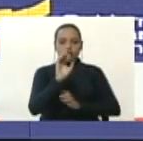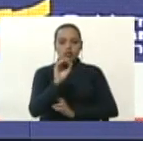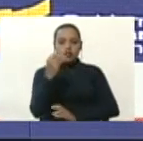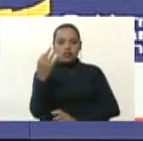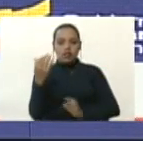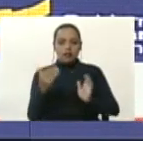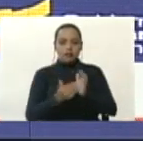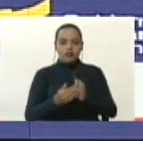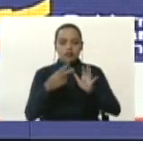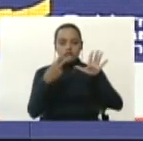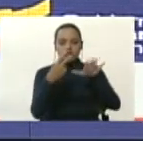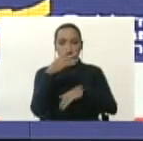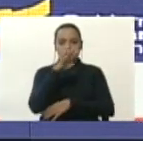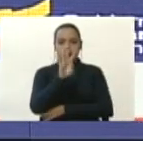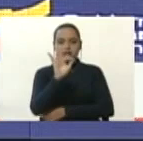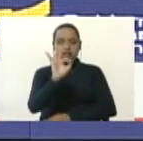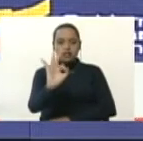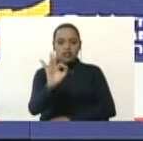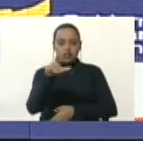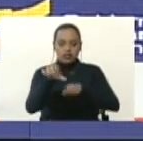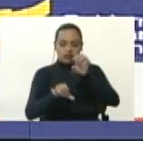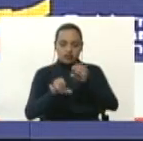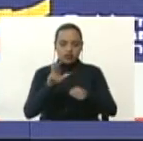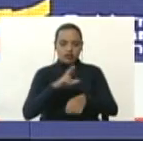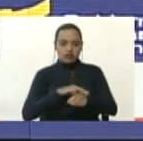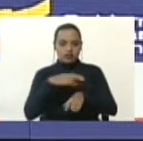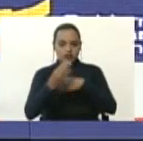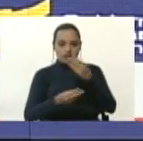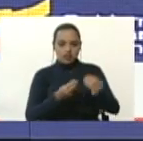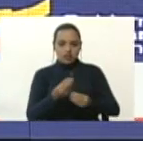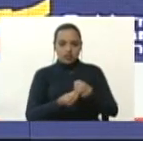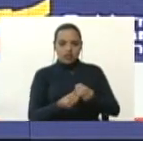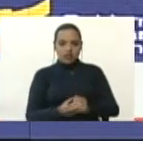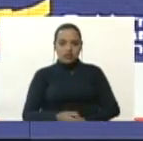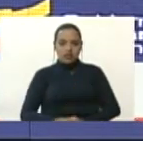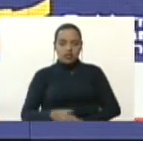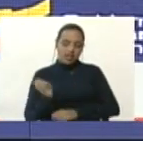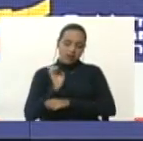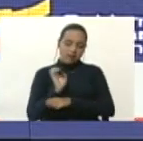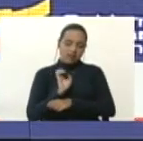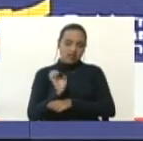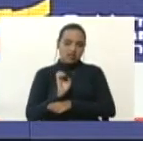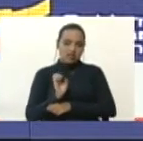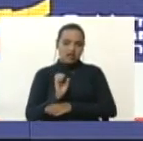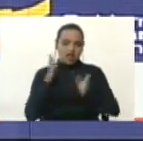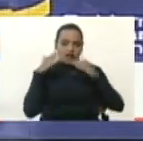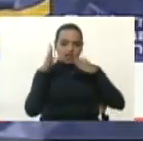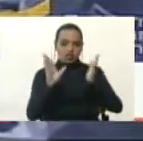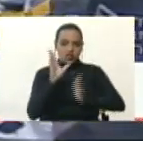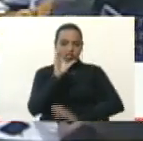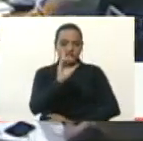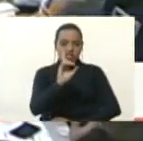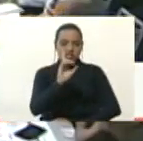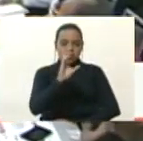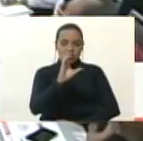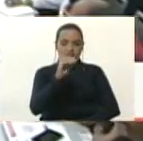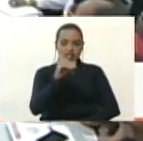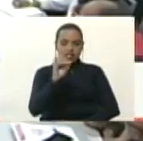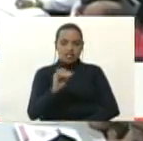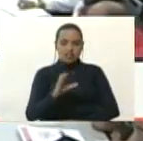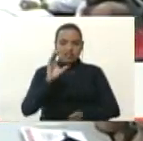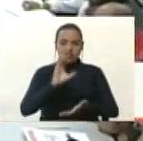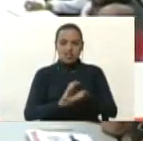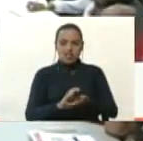200.803.743 consultas son consultas realizadas y emergencias atendidas por los CDI, los Centros de